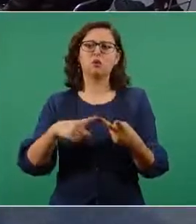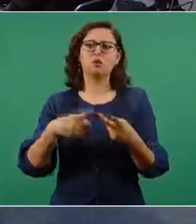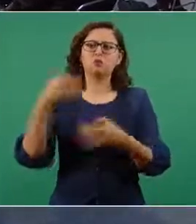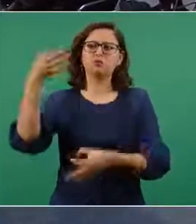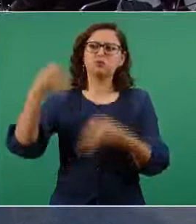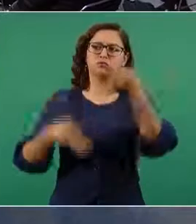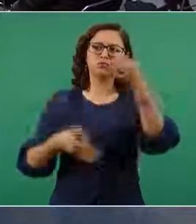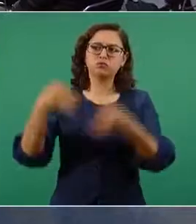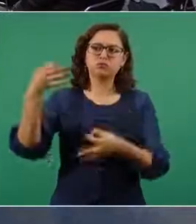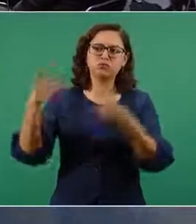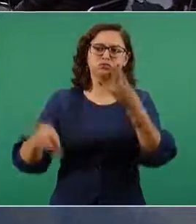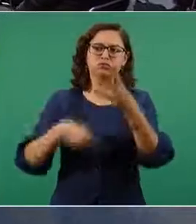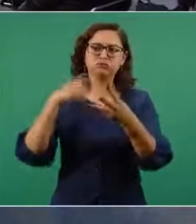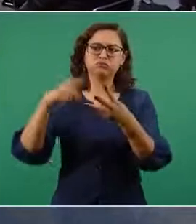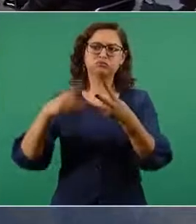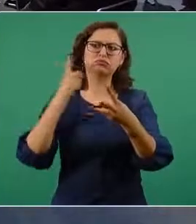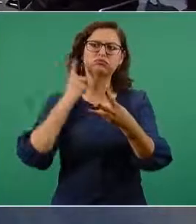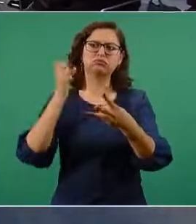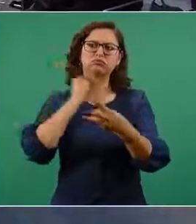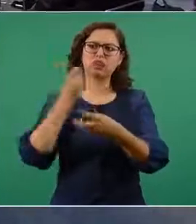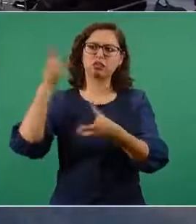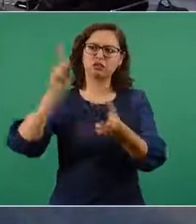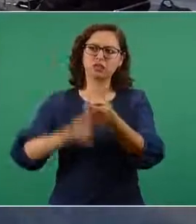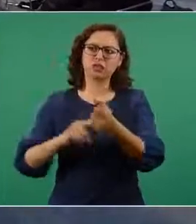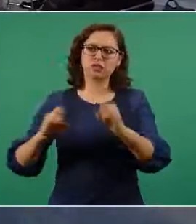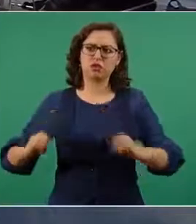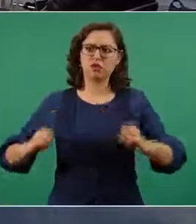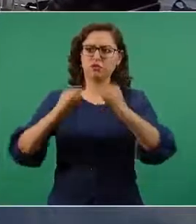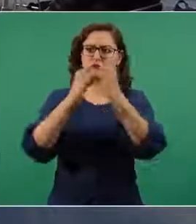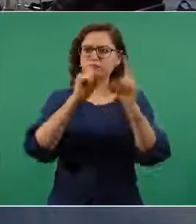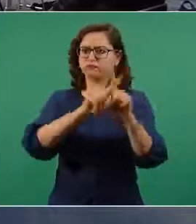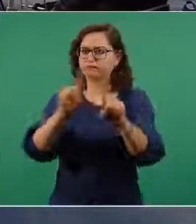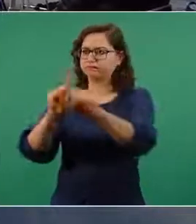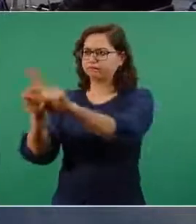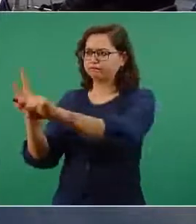las que atienden esto. ¿Por qué estos poderes